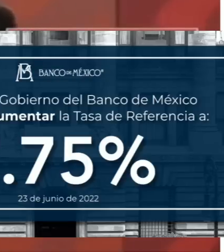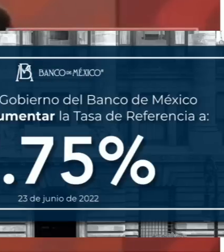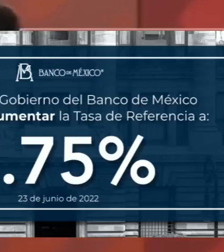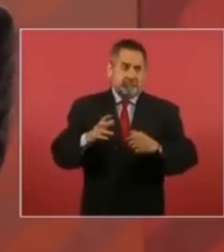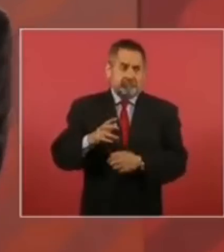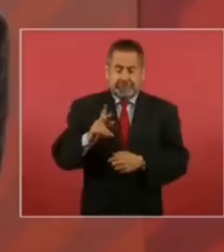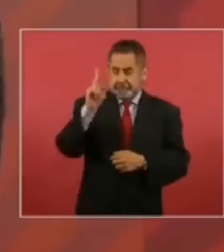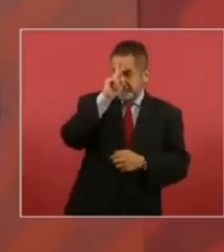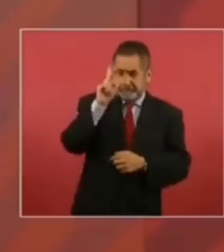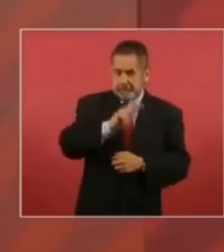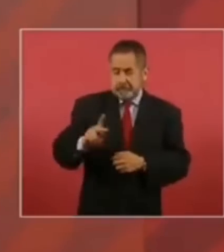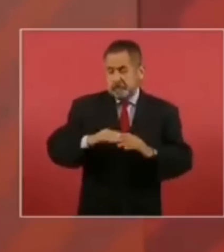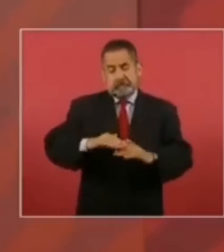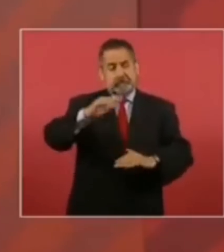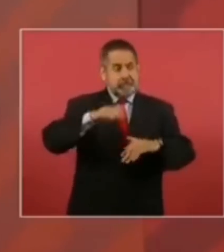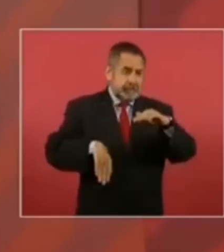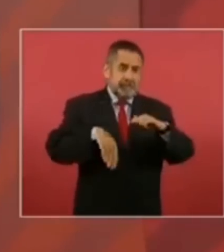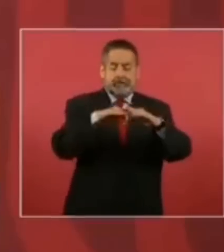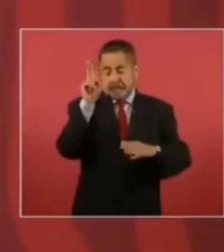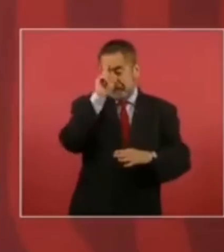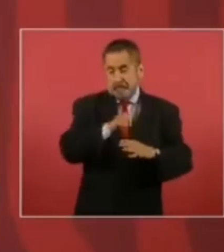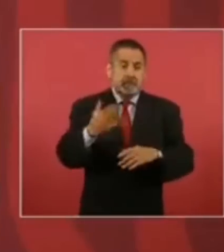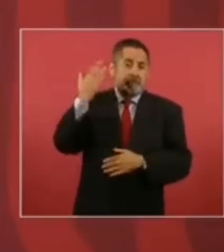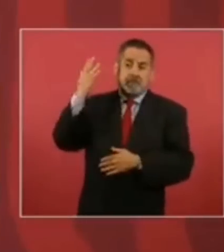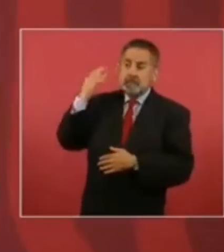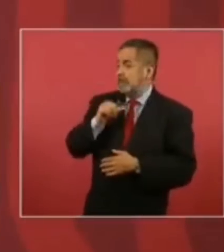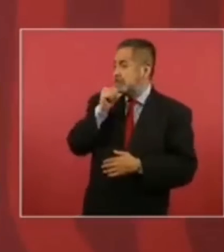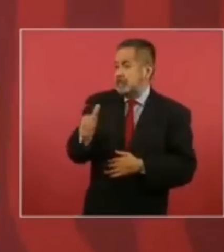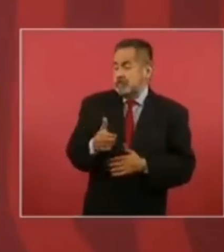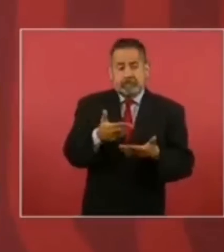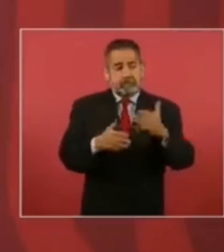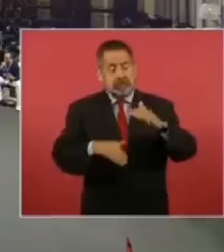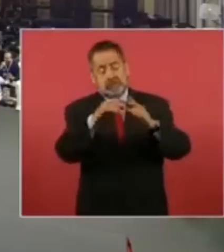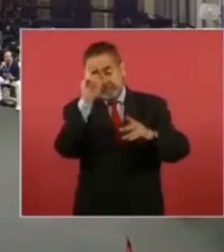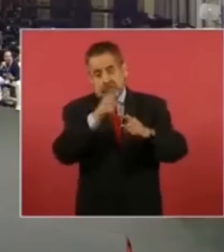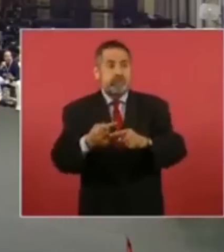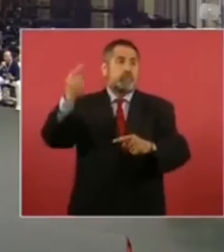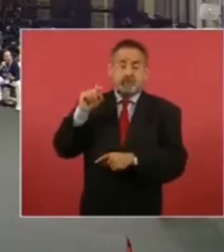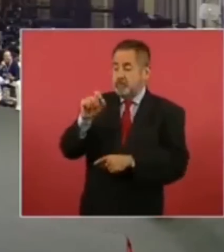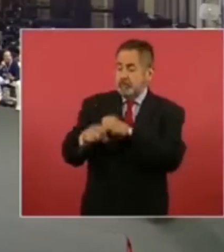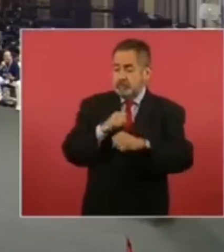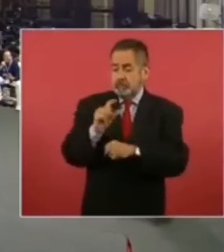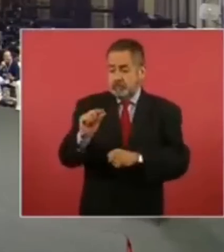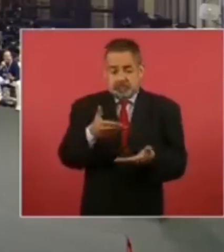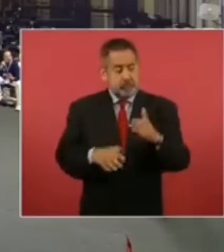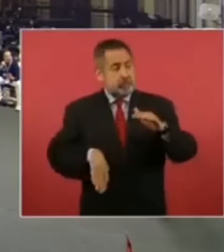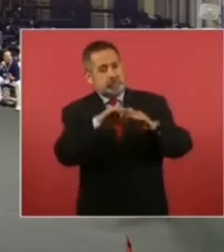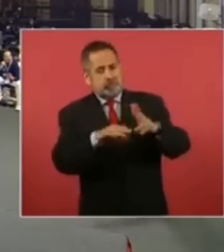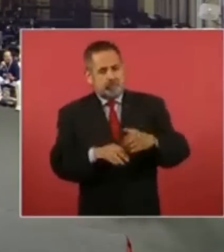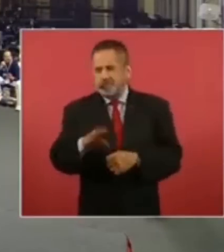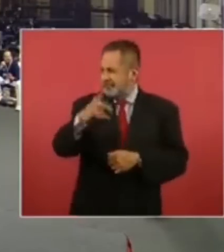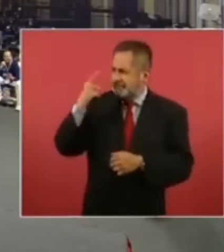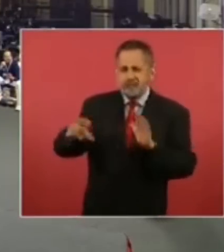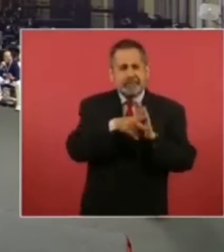8%. Elevado de los últimos 20 años. A ver si no tienes ahí